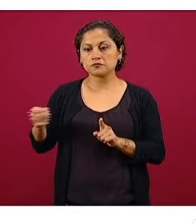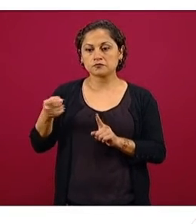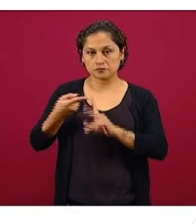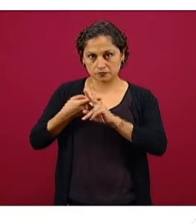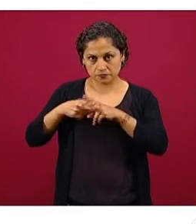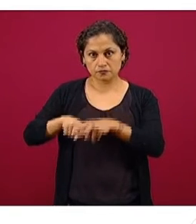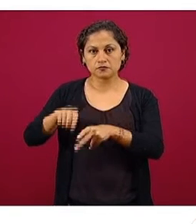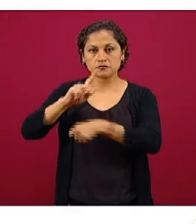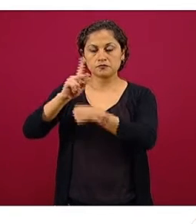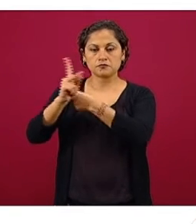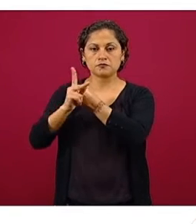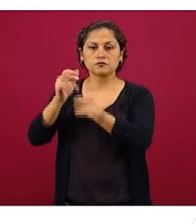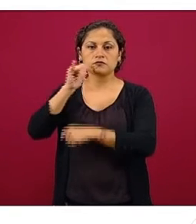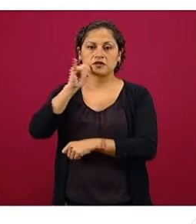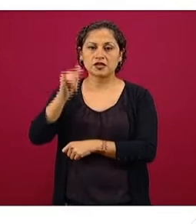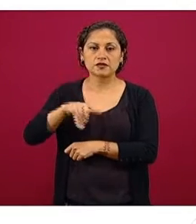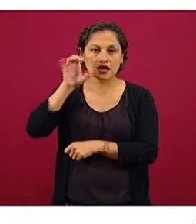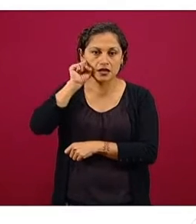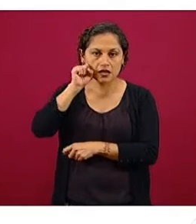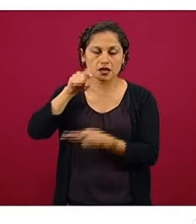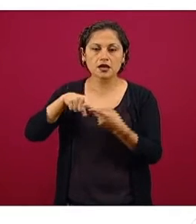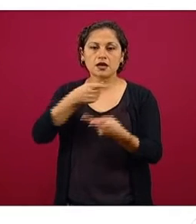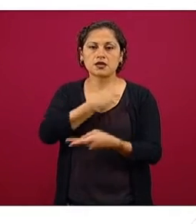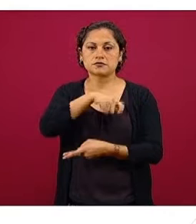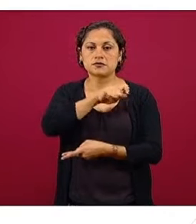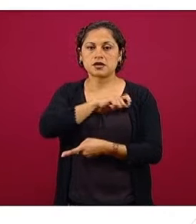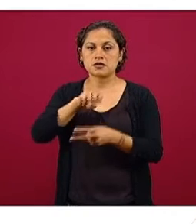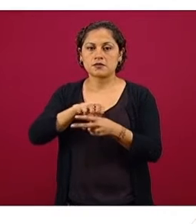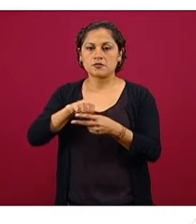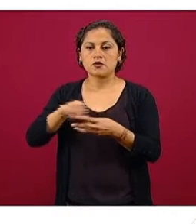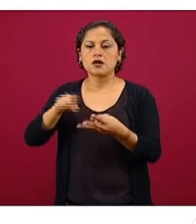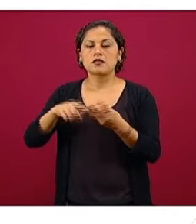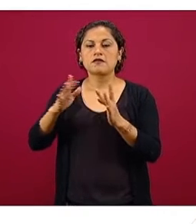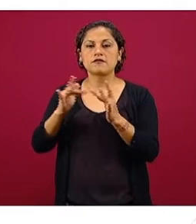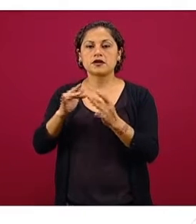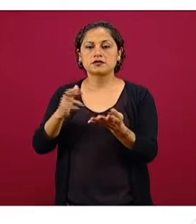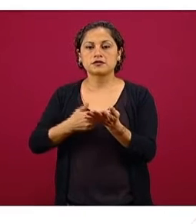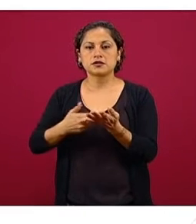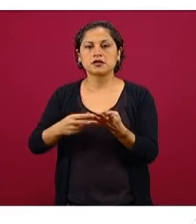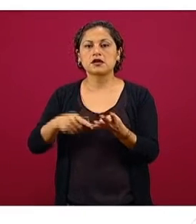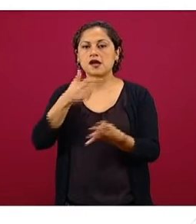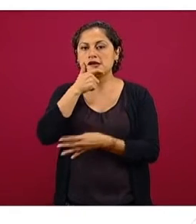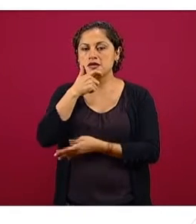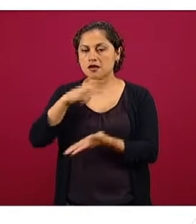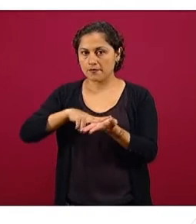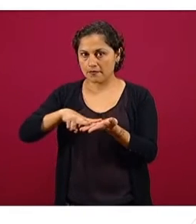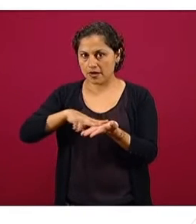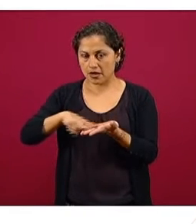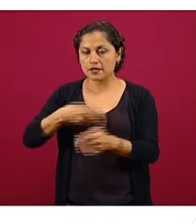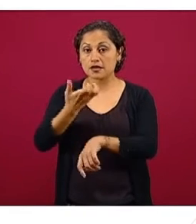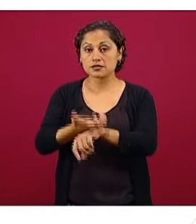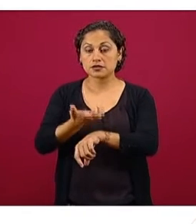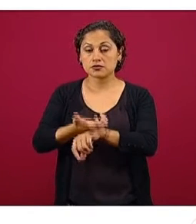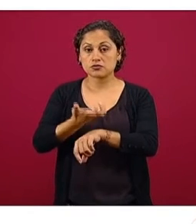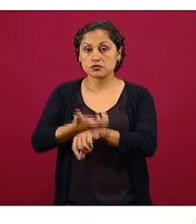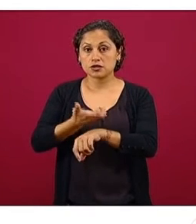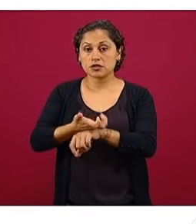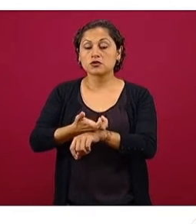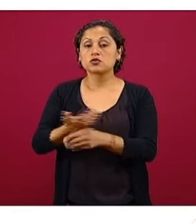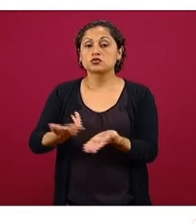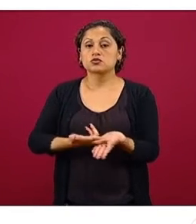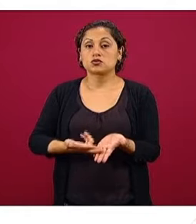los países, Italia en naranja, España en morado, Francia en magenta, Reino Unido en verde, los Estados Unidos en